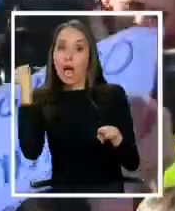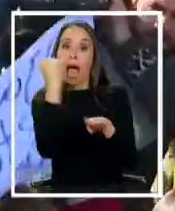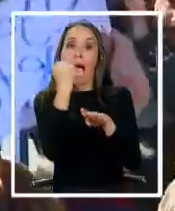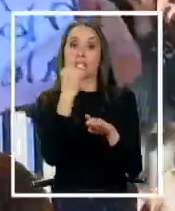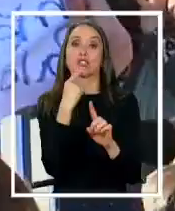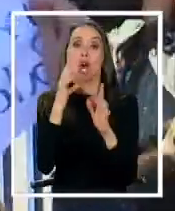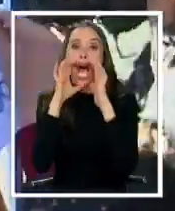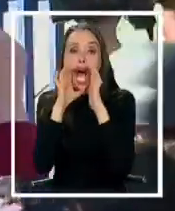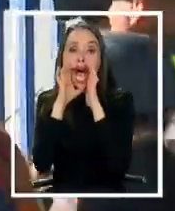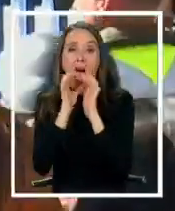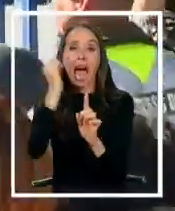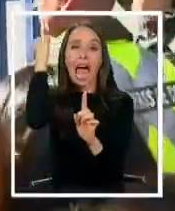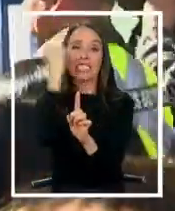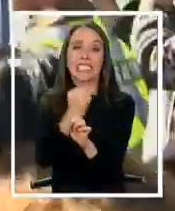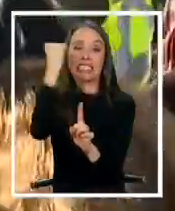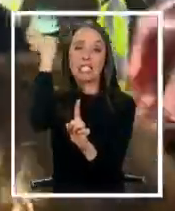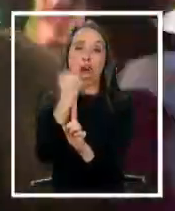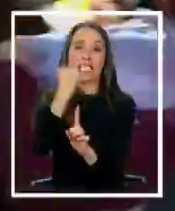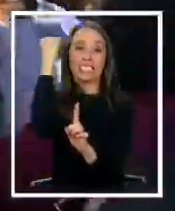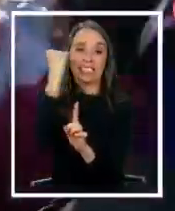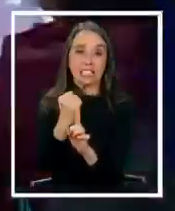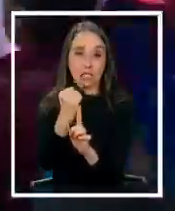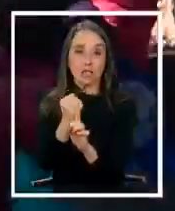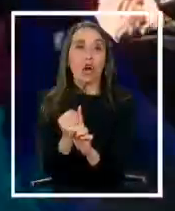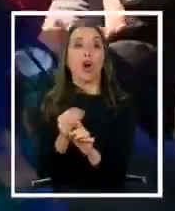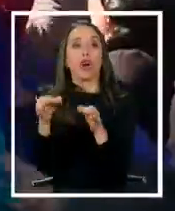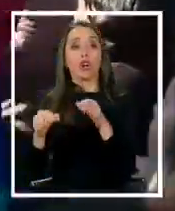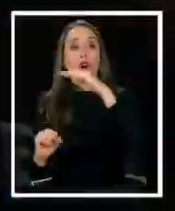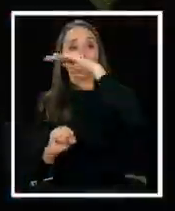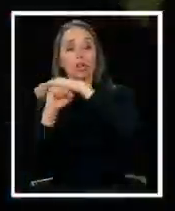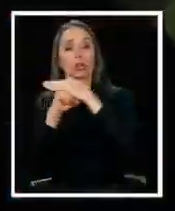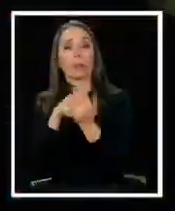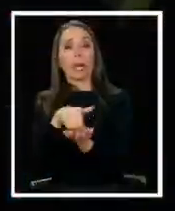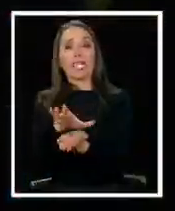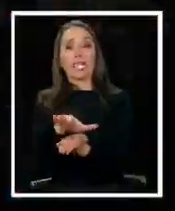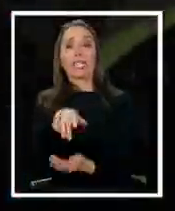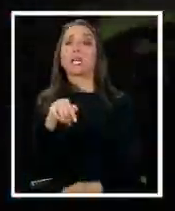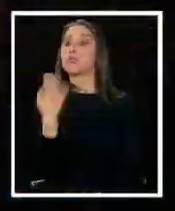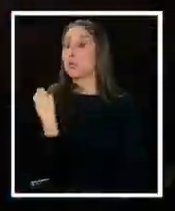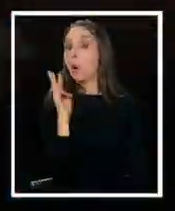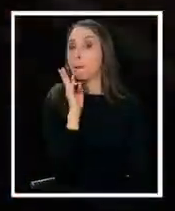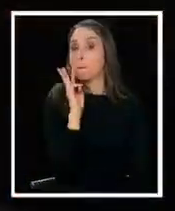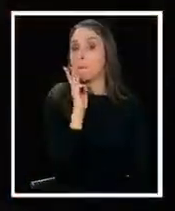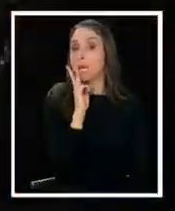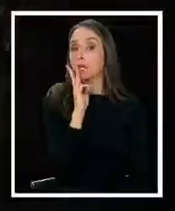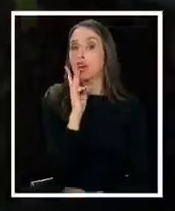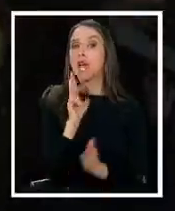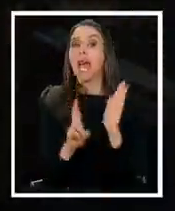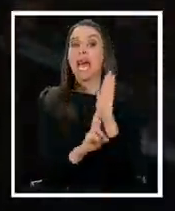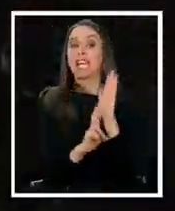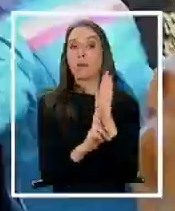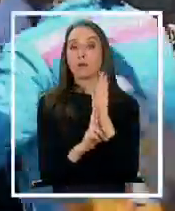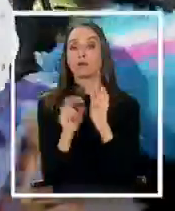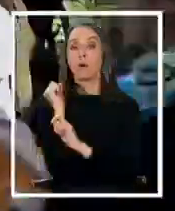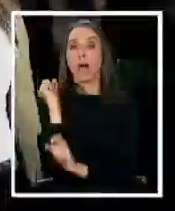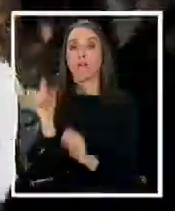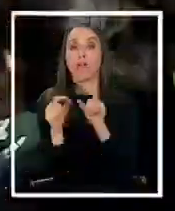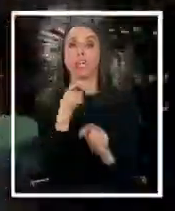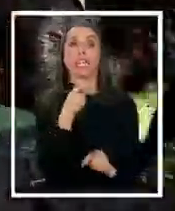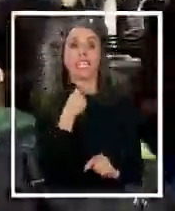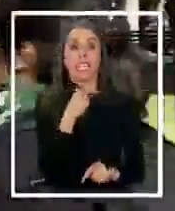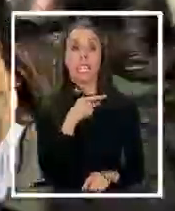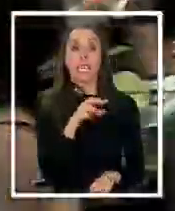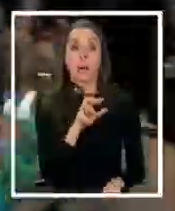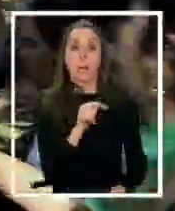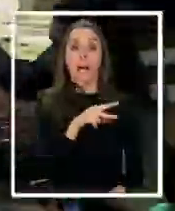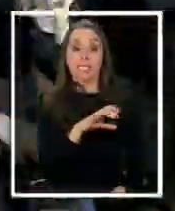gendarmería. Por esta razón, la Corte Suprema de Justicia rechazó este miércoles un recurso en que la defensa pretendía llevar